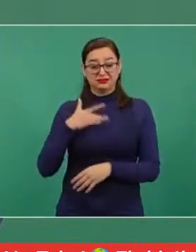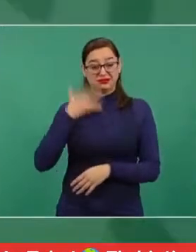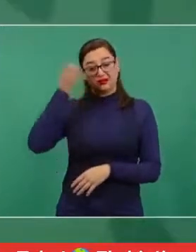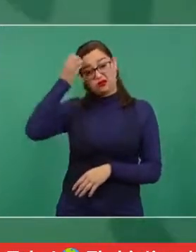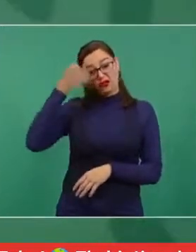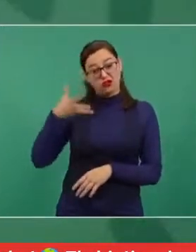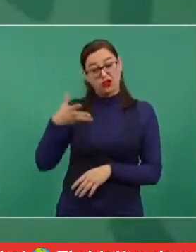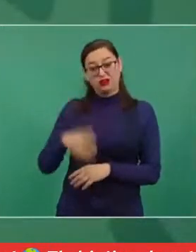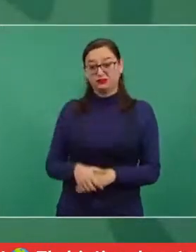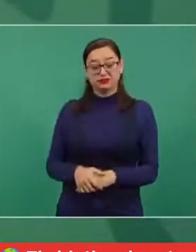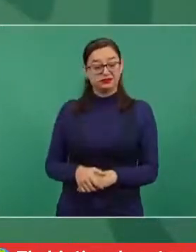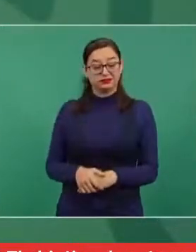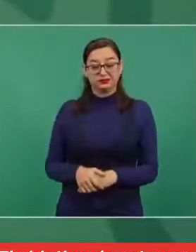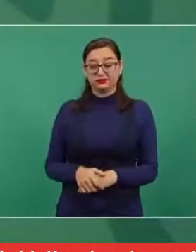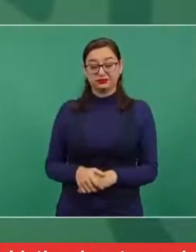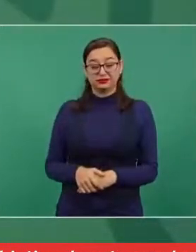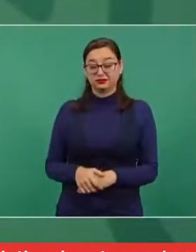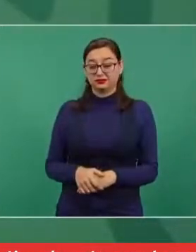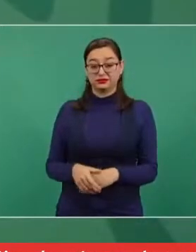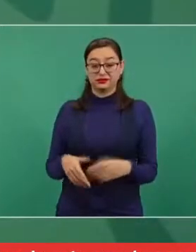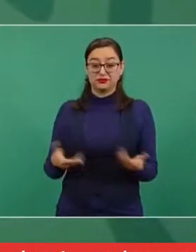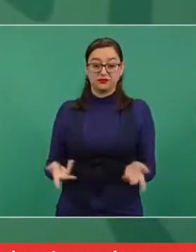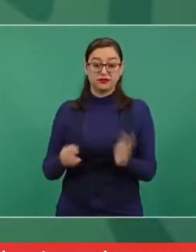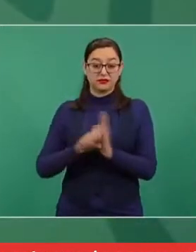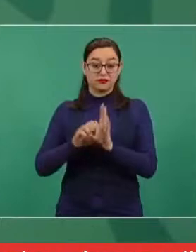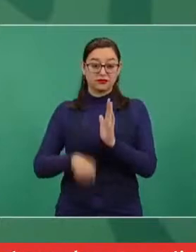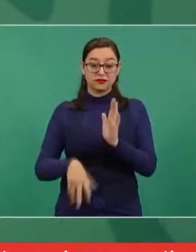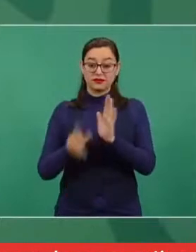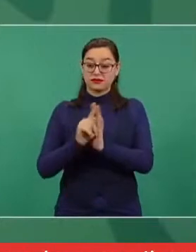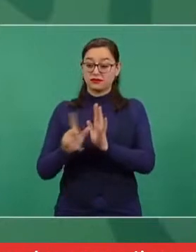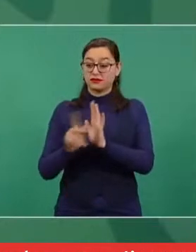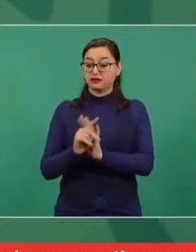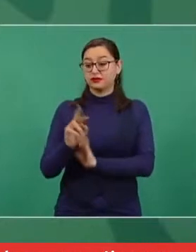mencionarlo, del Reforma,